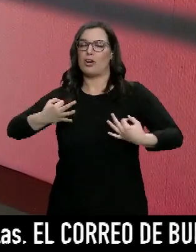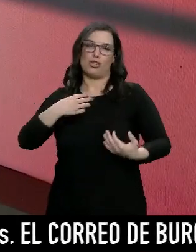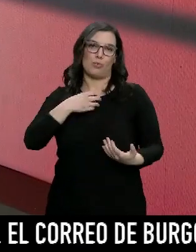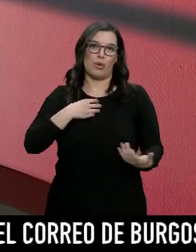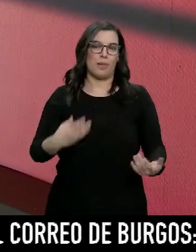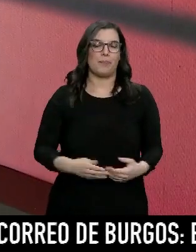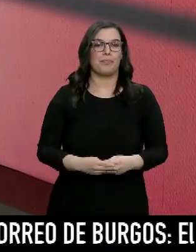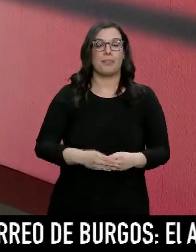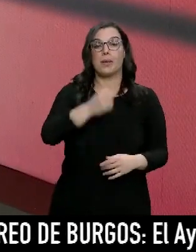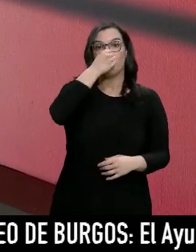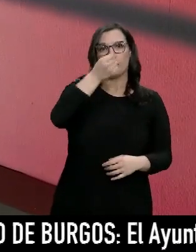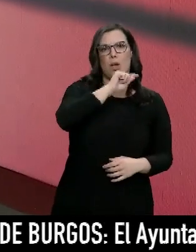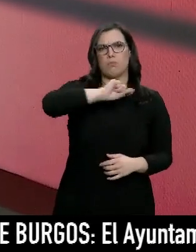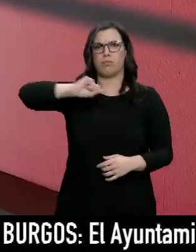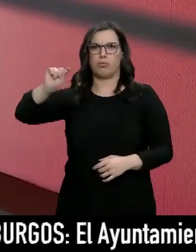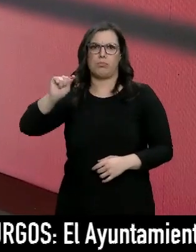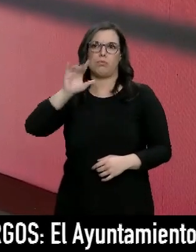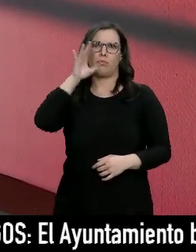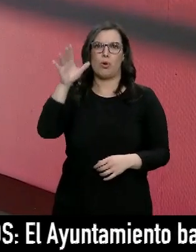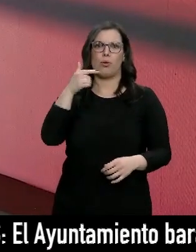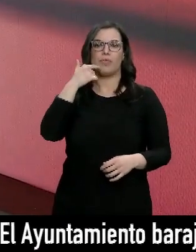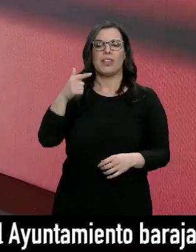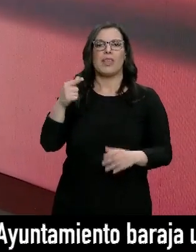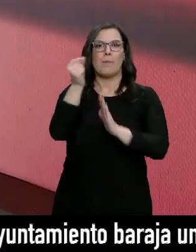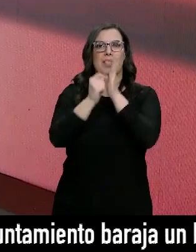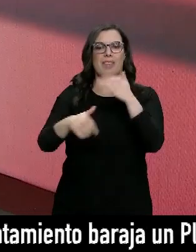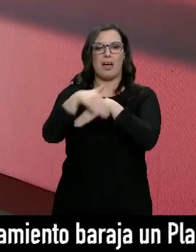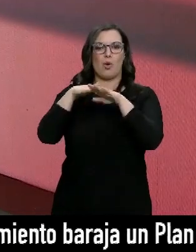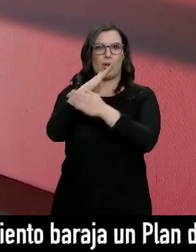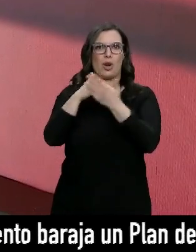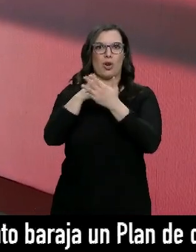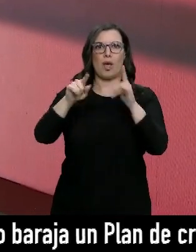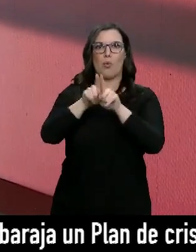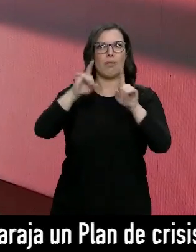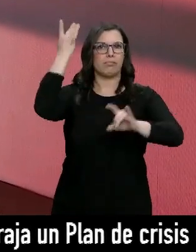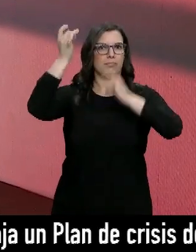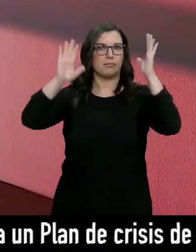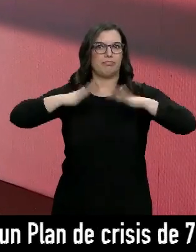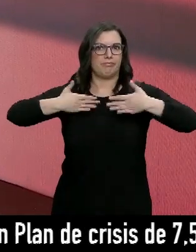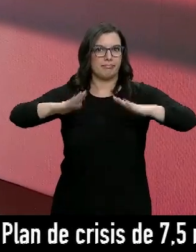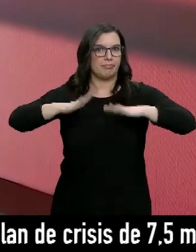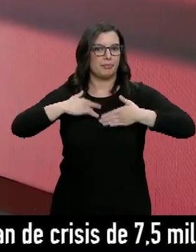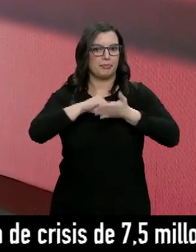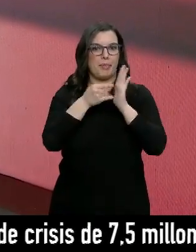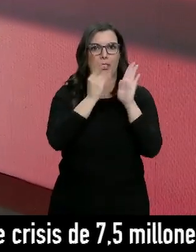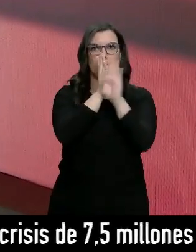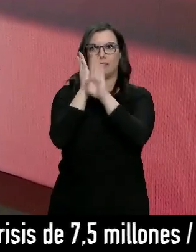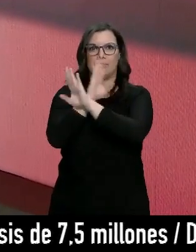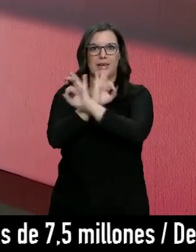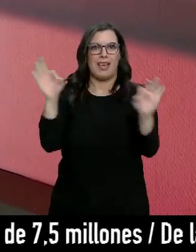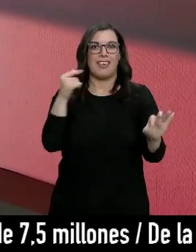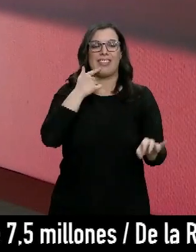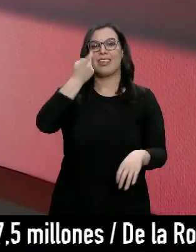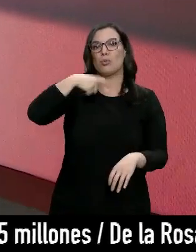Pues el PSOE ha cargado contra la improvisación, dice, de medidas del Gobierno regional. Asegura Luis Tudanca que la Junta ya no tiene